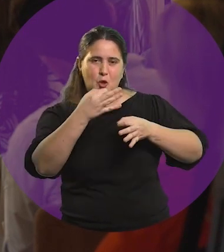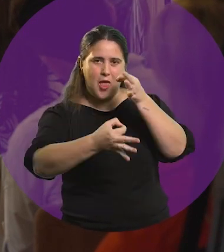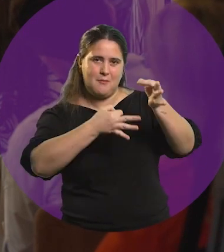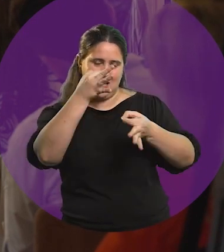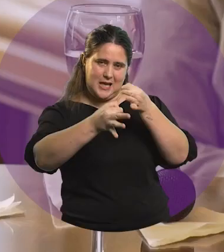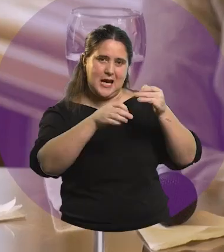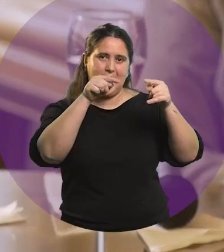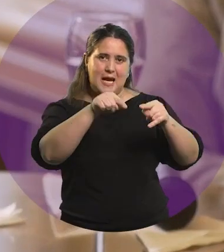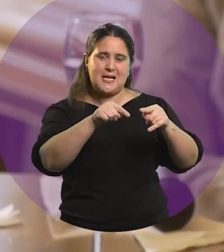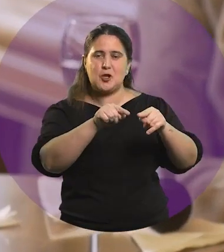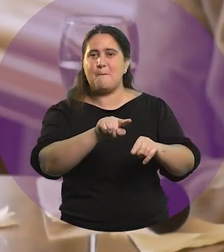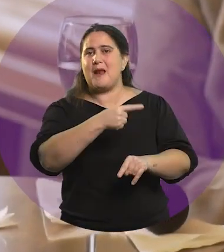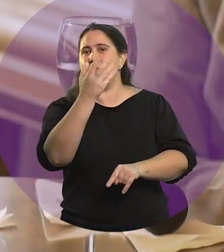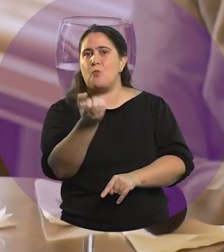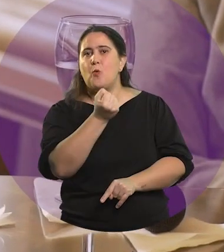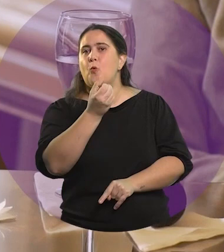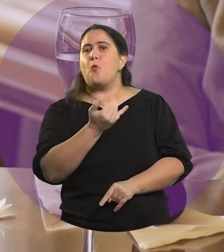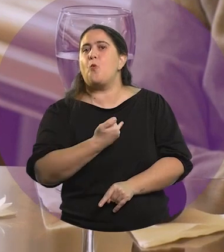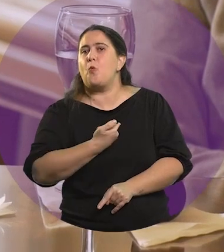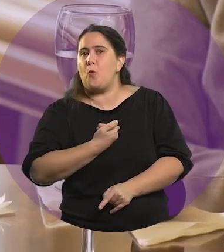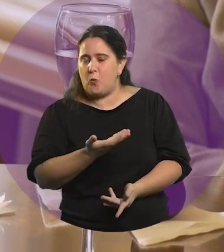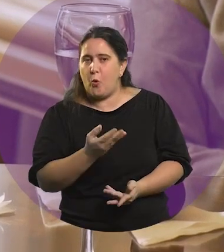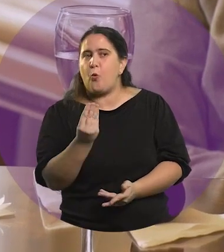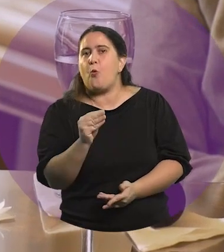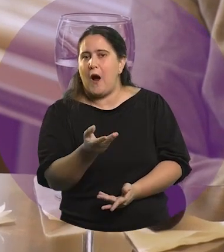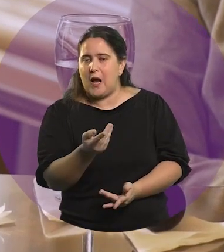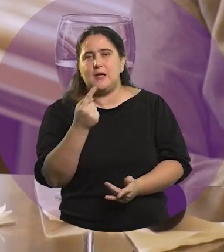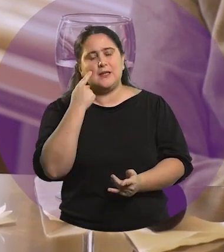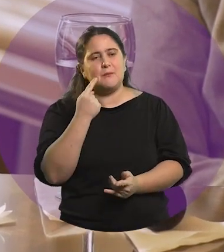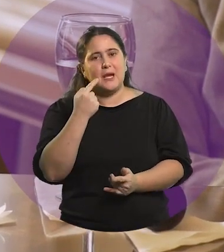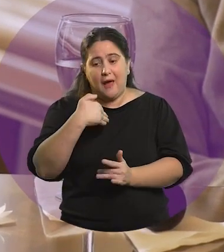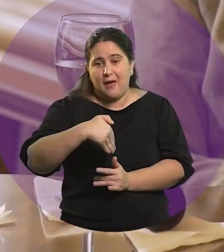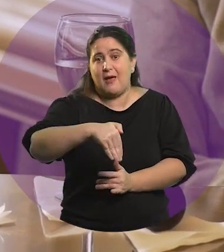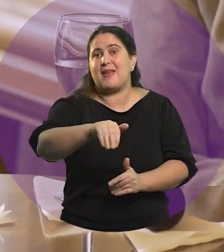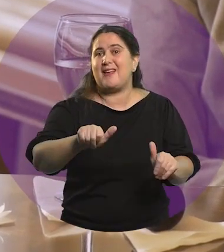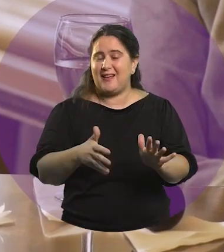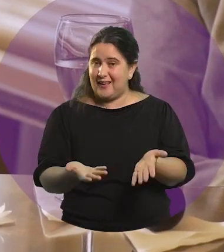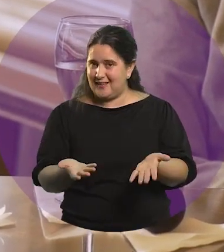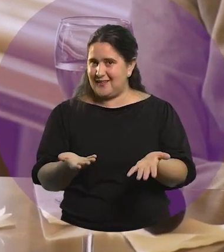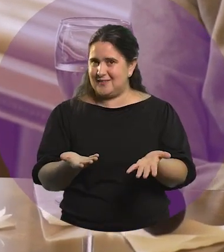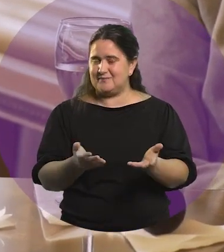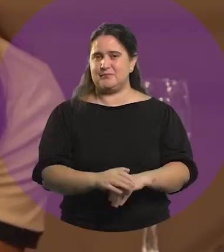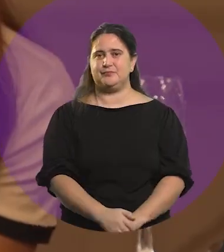explicar un poco cuáles fueron esos principales hallazgos, qué notas nos dejan hacia adelante.